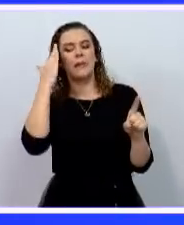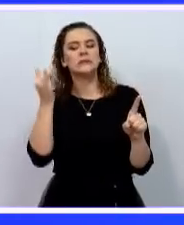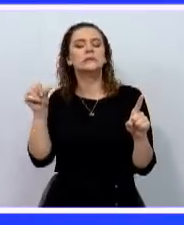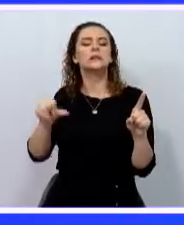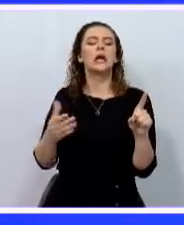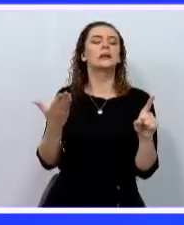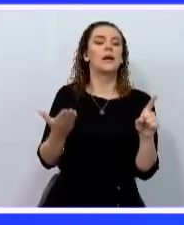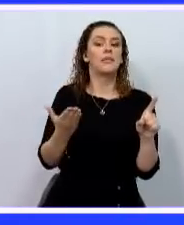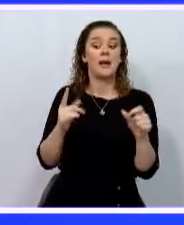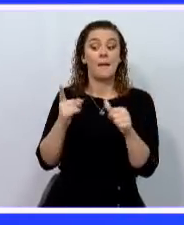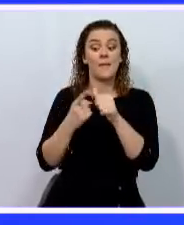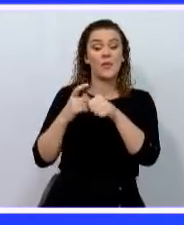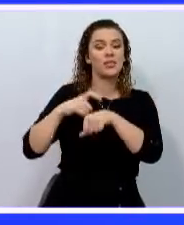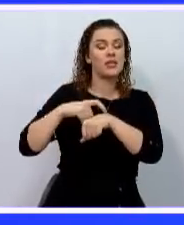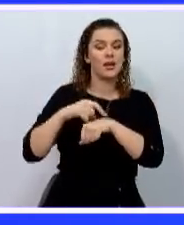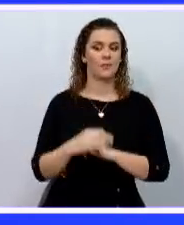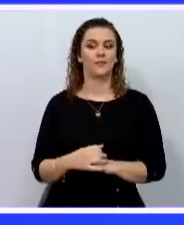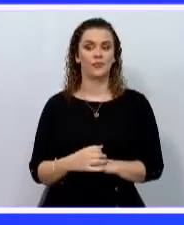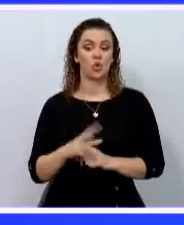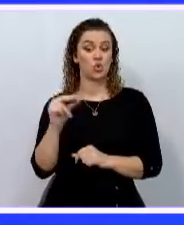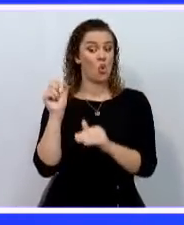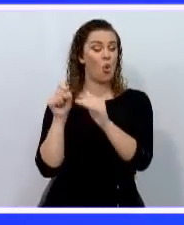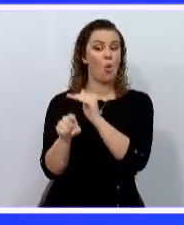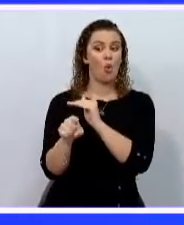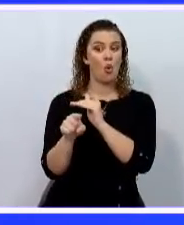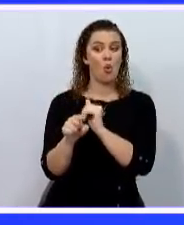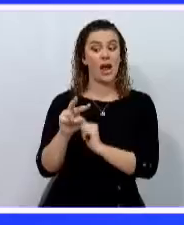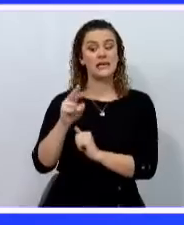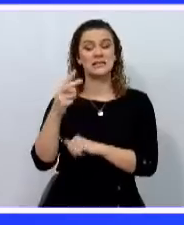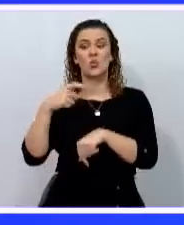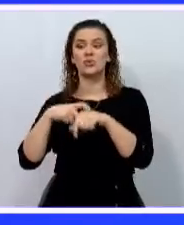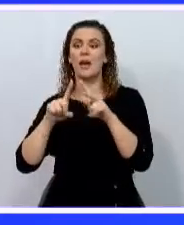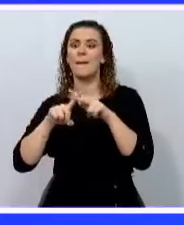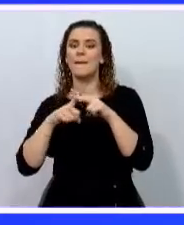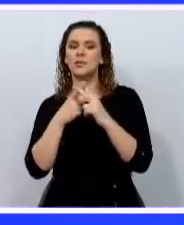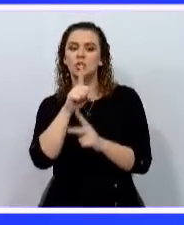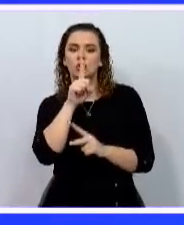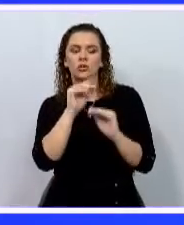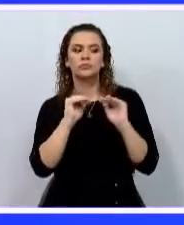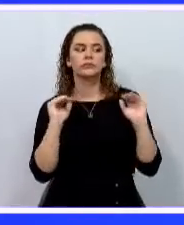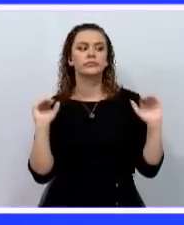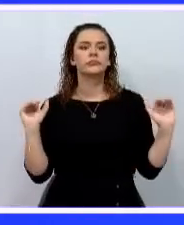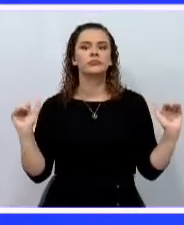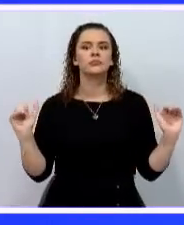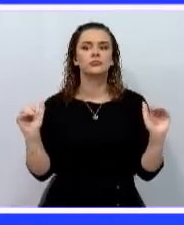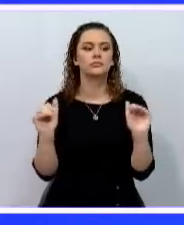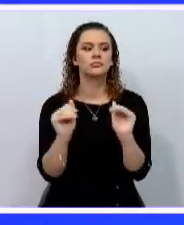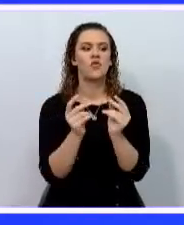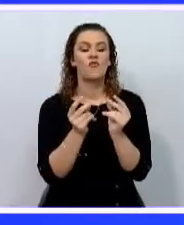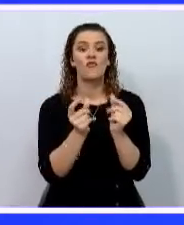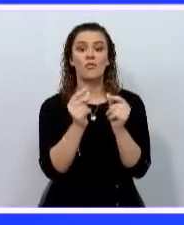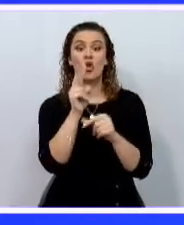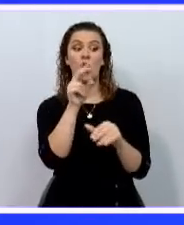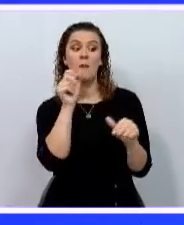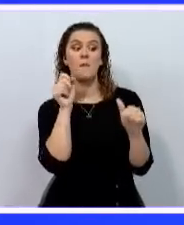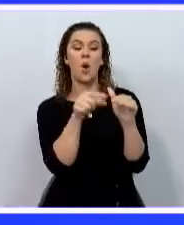y que en el primer tiempo no cayera el gol en el segundo tiempo empezó con un silencio que rápidamente con